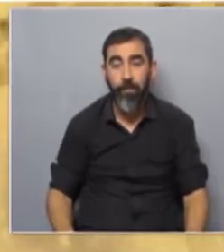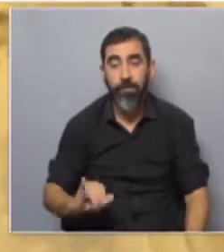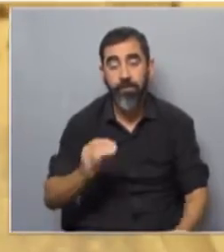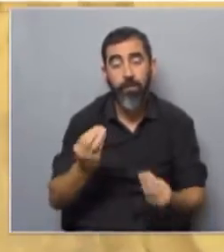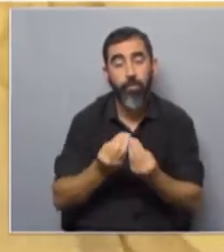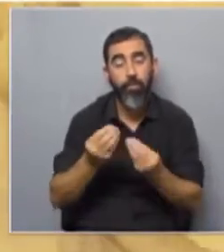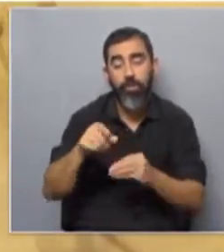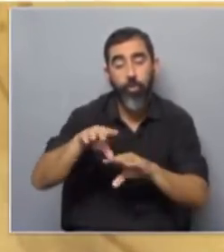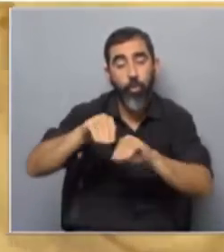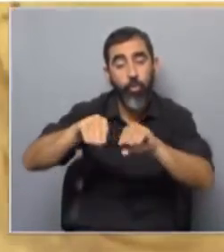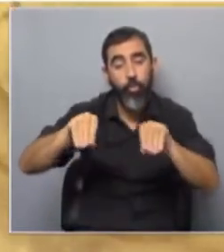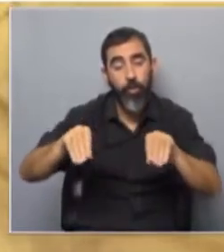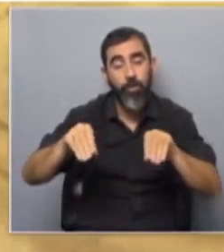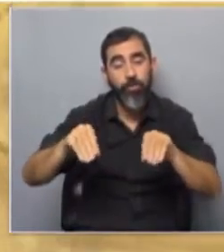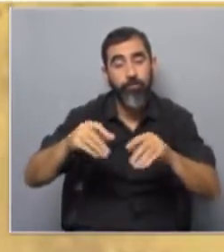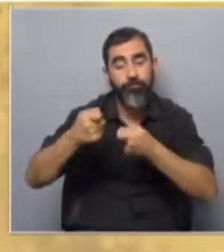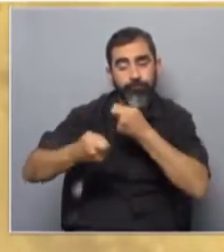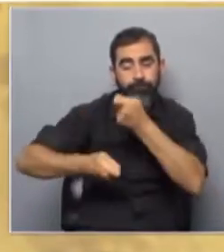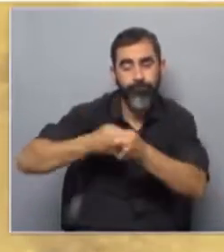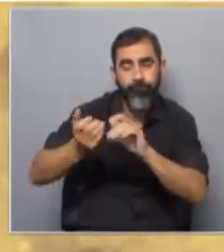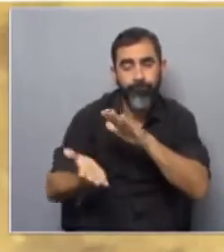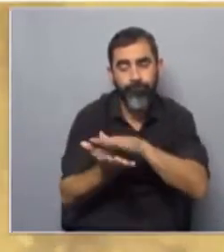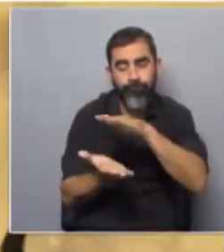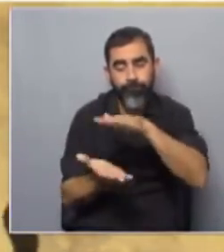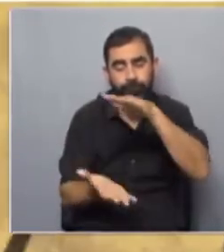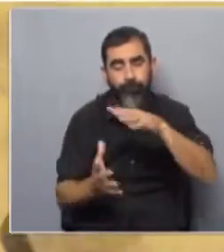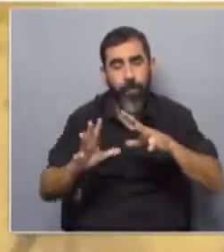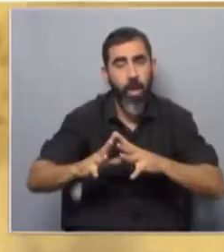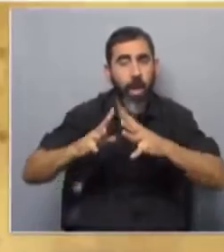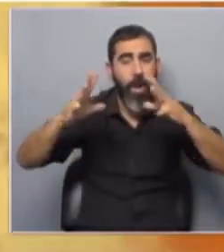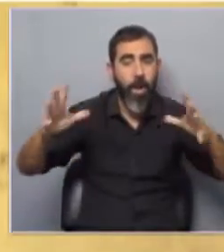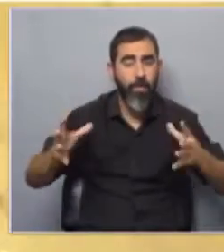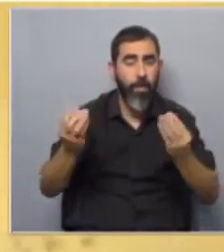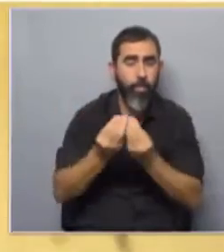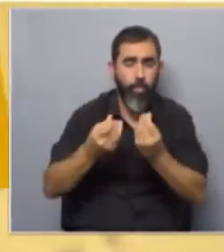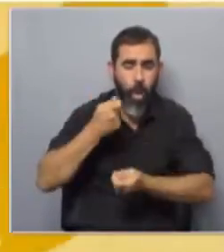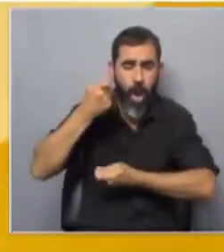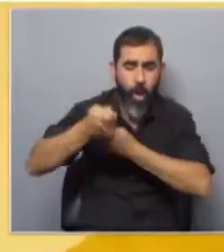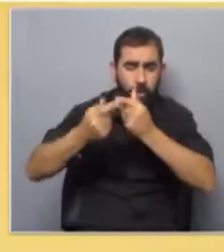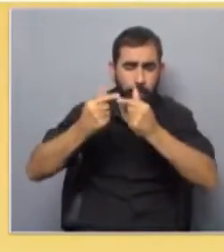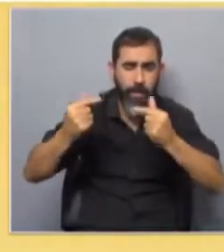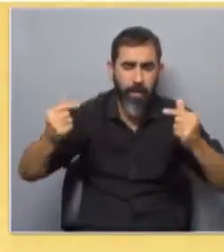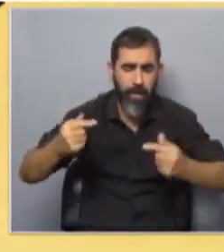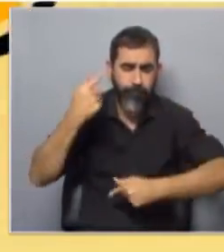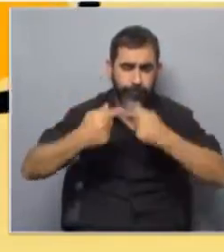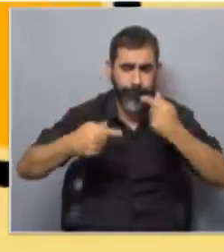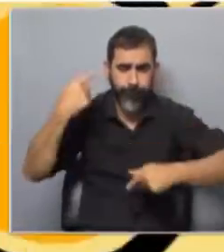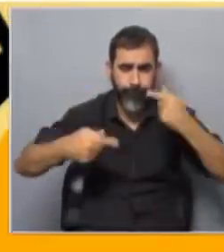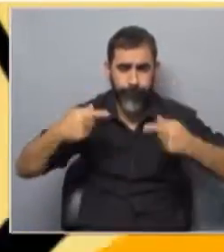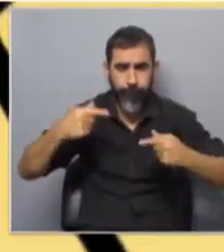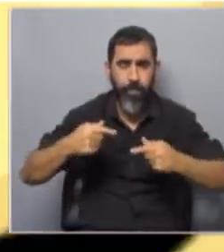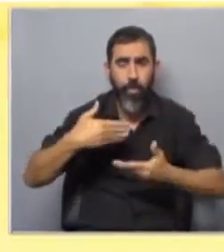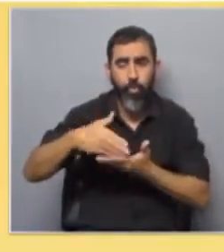son como un compost gigante, donde hay muchísimo aporte de material orgánico, de restos